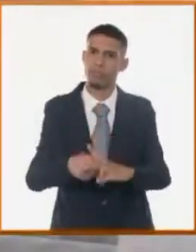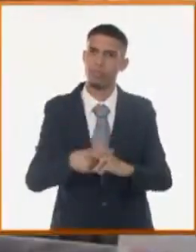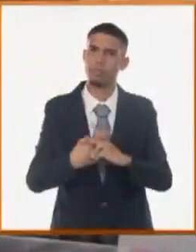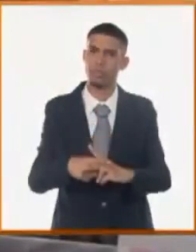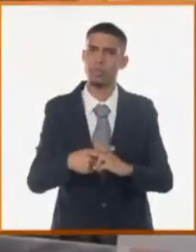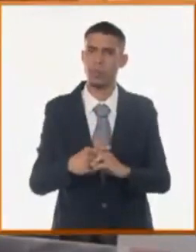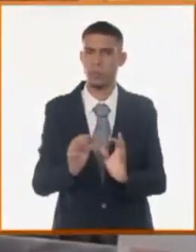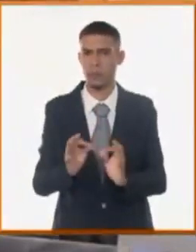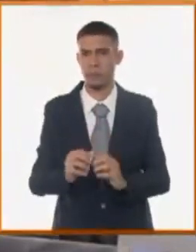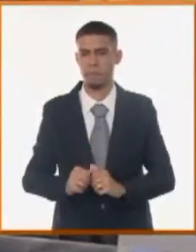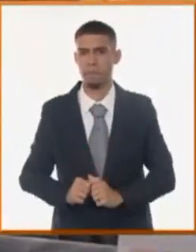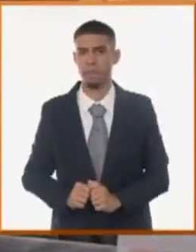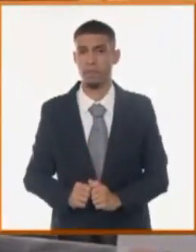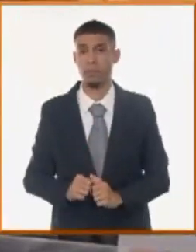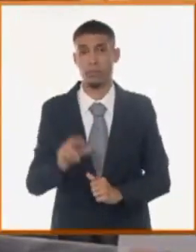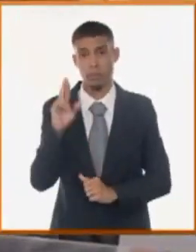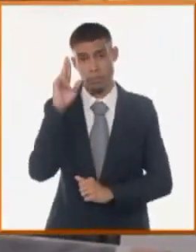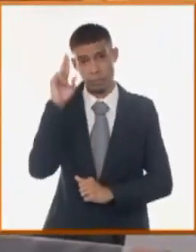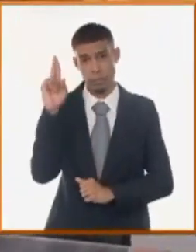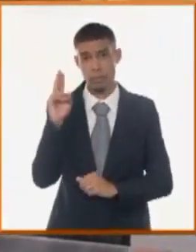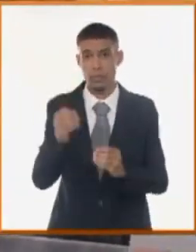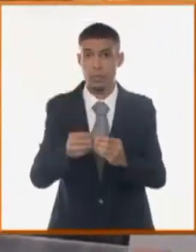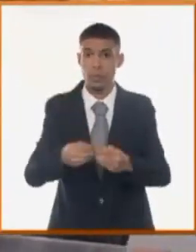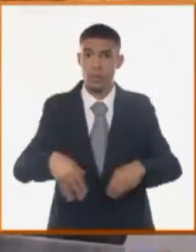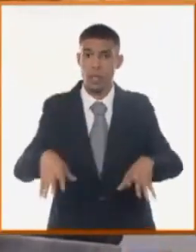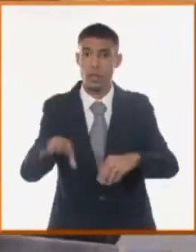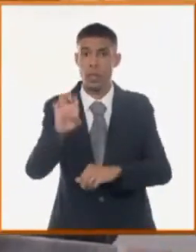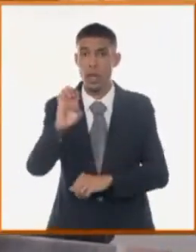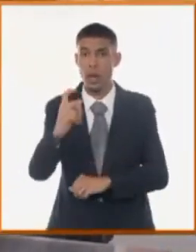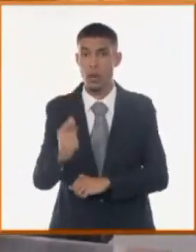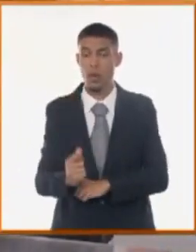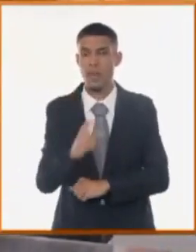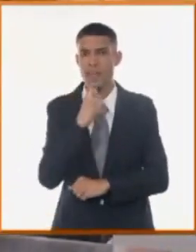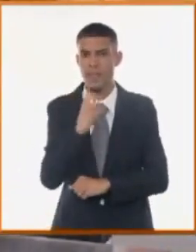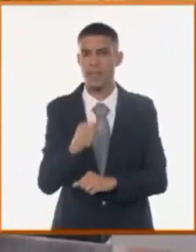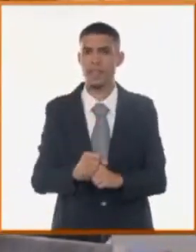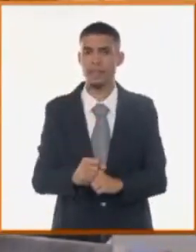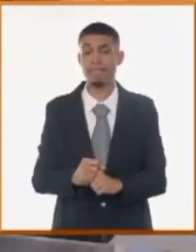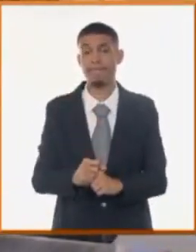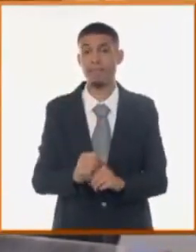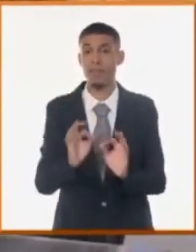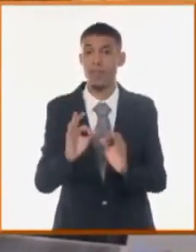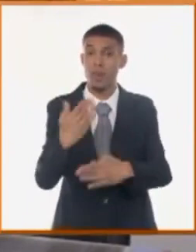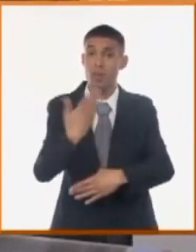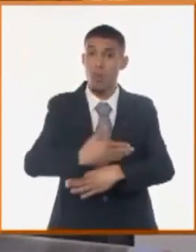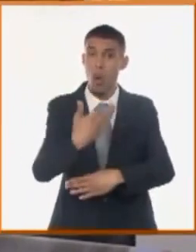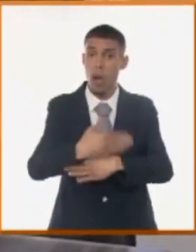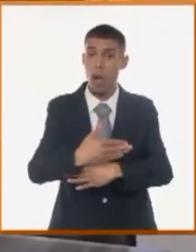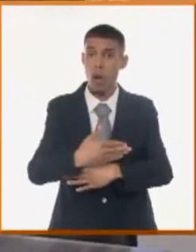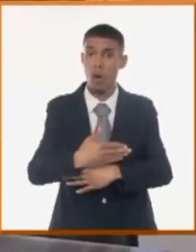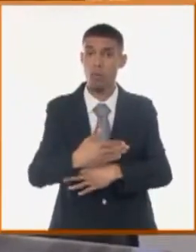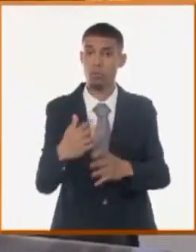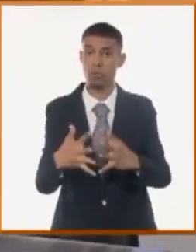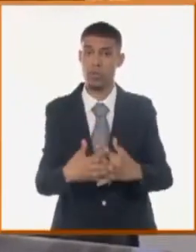impone la situación económica del país y el bloqueo. Somos una empresa de tecnología, una empresa de tecnología. En las empresas de tecnología